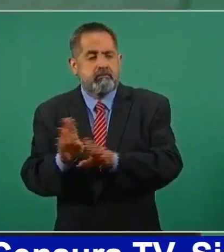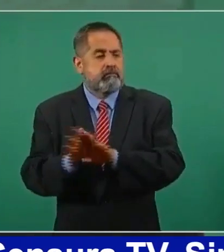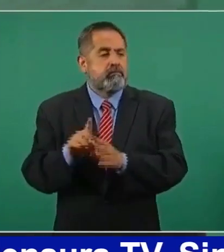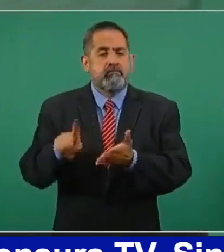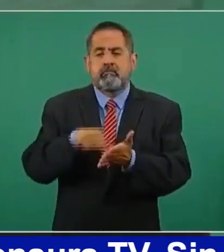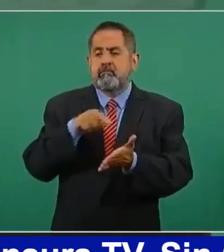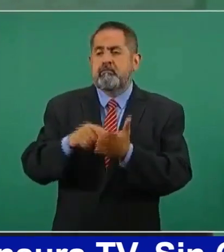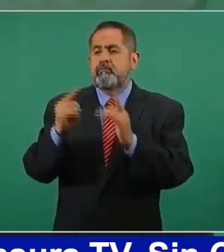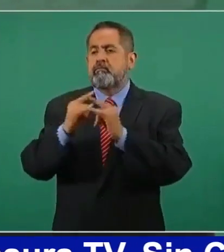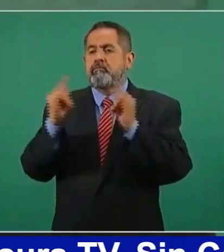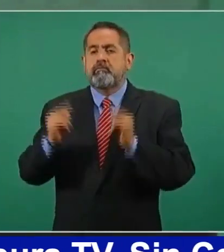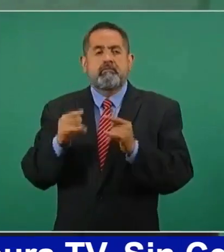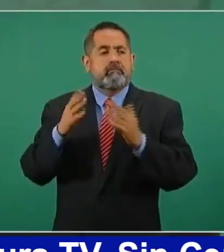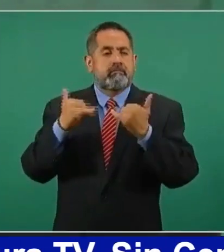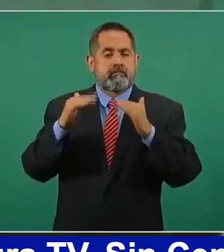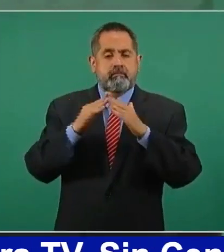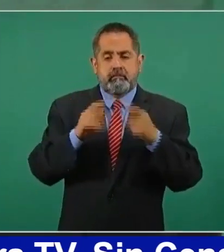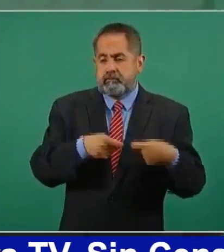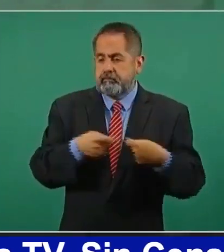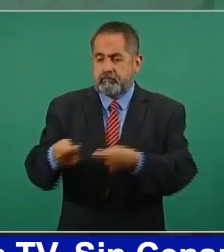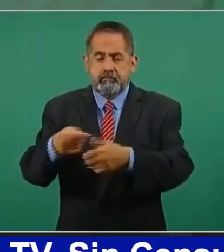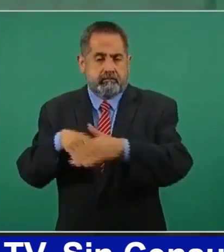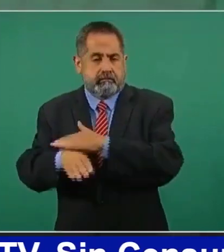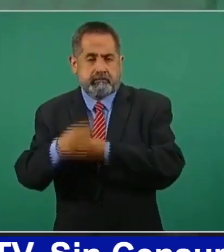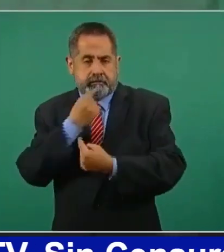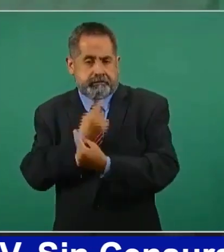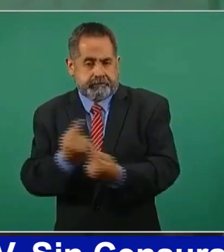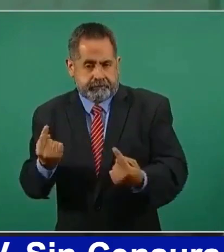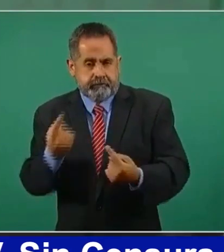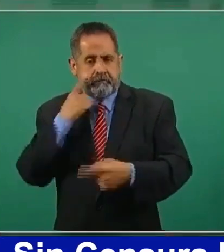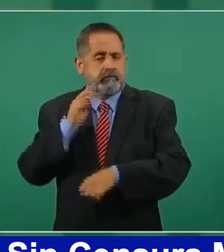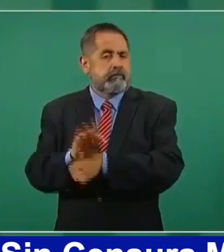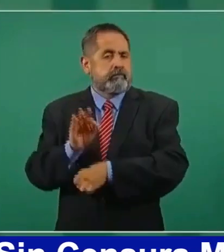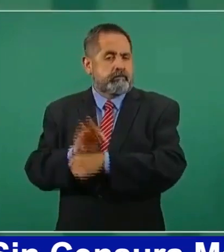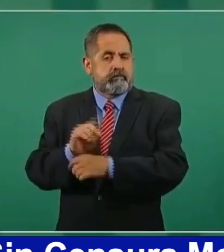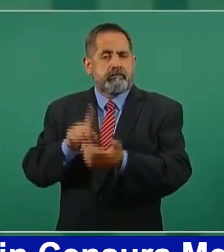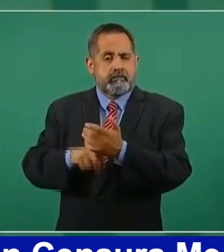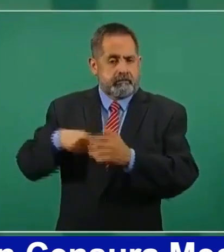refugios para niños, para